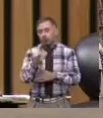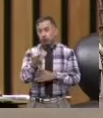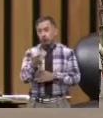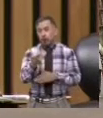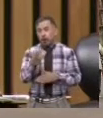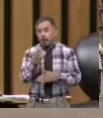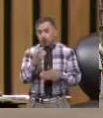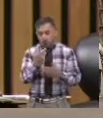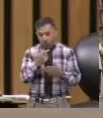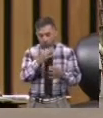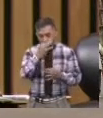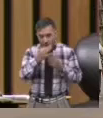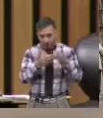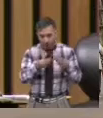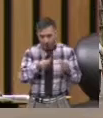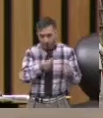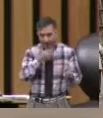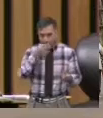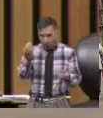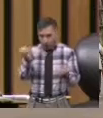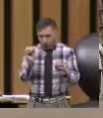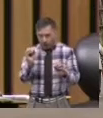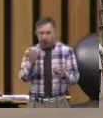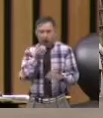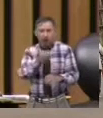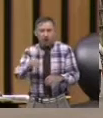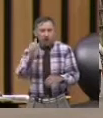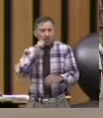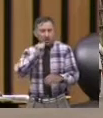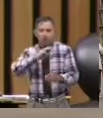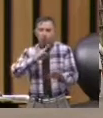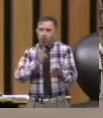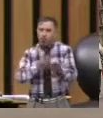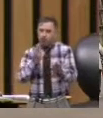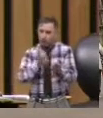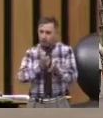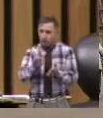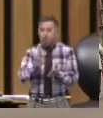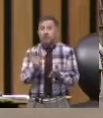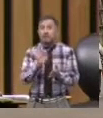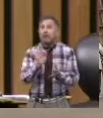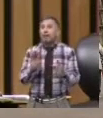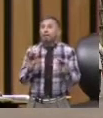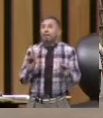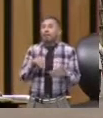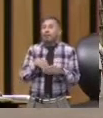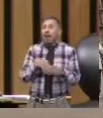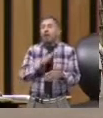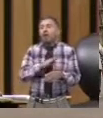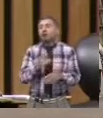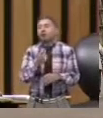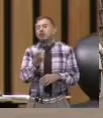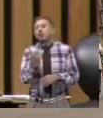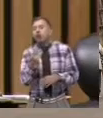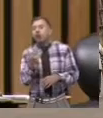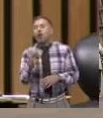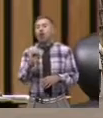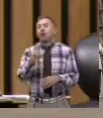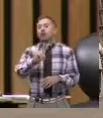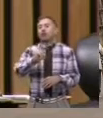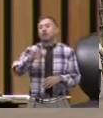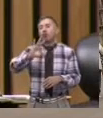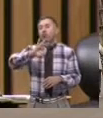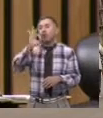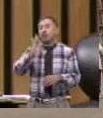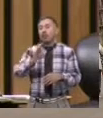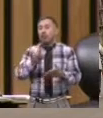siempre necesariamente una sanción económica. Si se oculta el gasto, esa sanción es del 150 o 200% según la gravedad de la